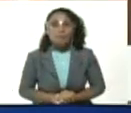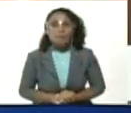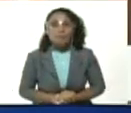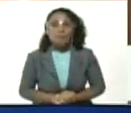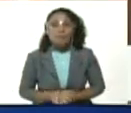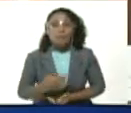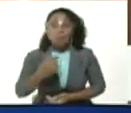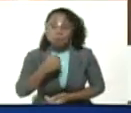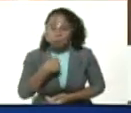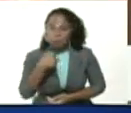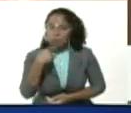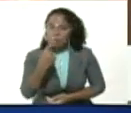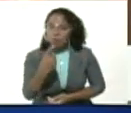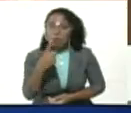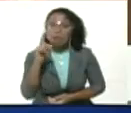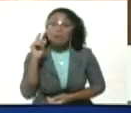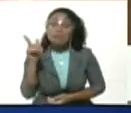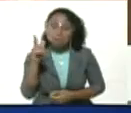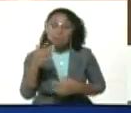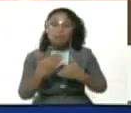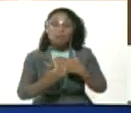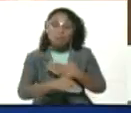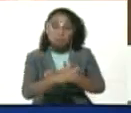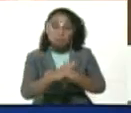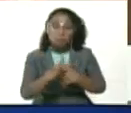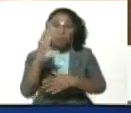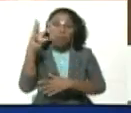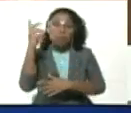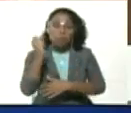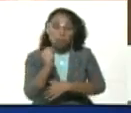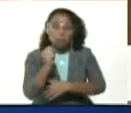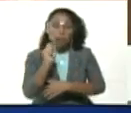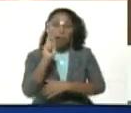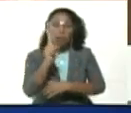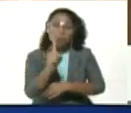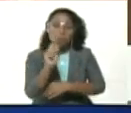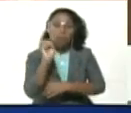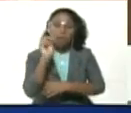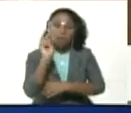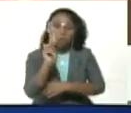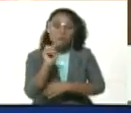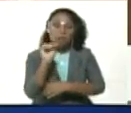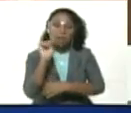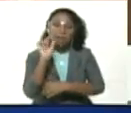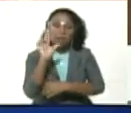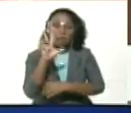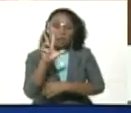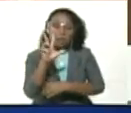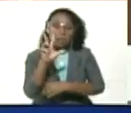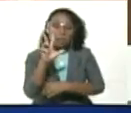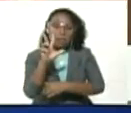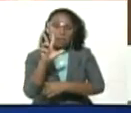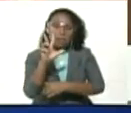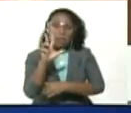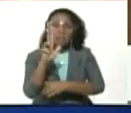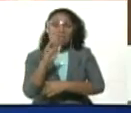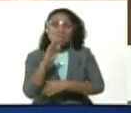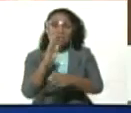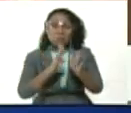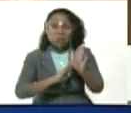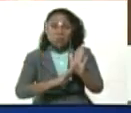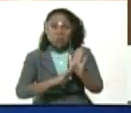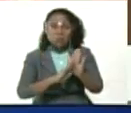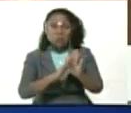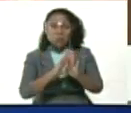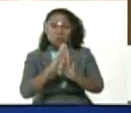Yo digo que si vamos logrando el 1, el 2, el 3, si vamos subiendo la